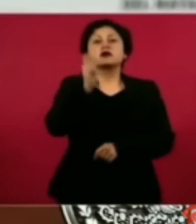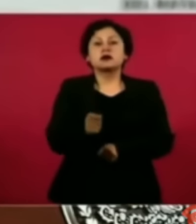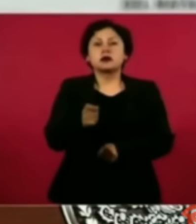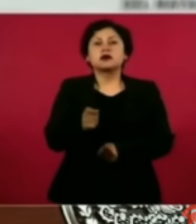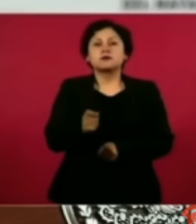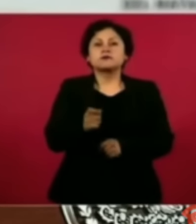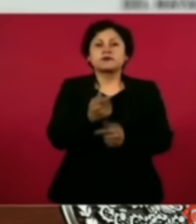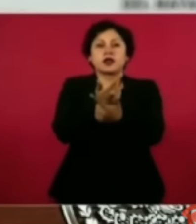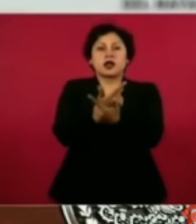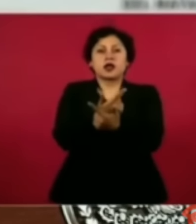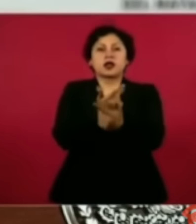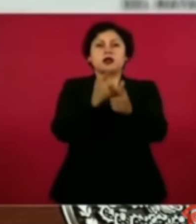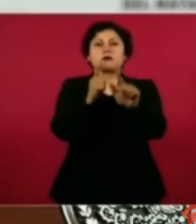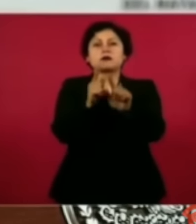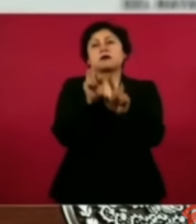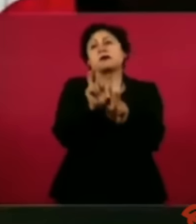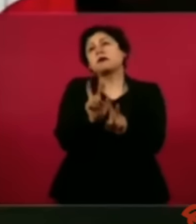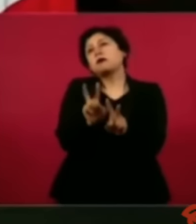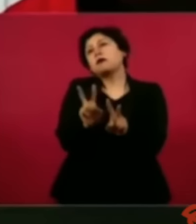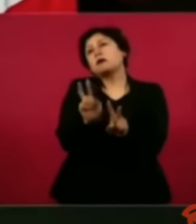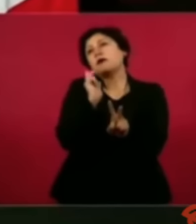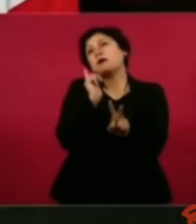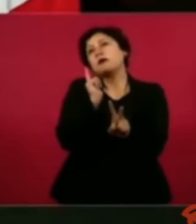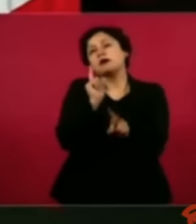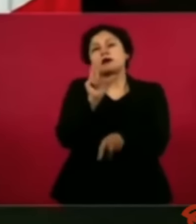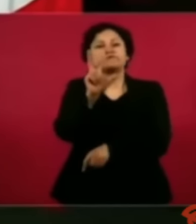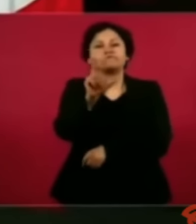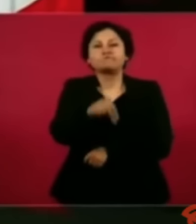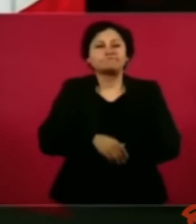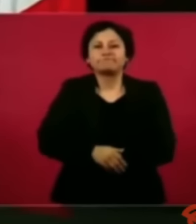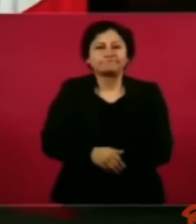Y he enfrentado a